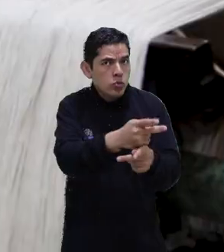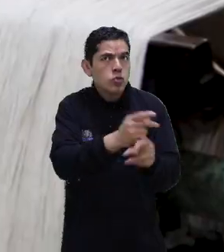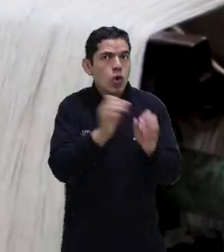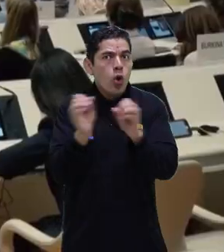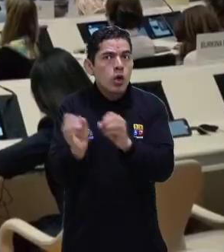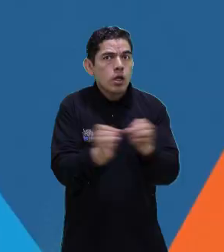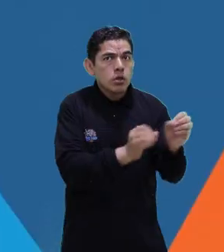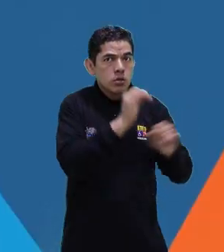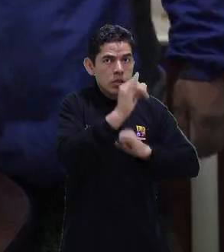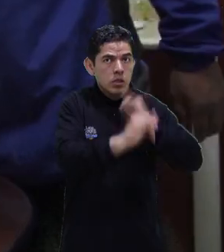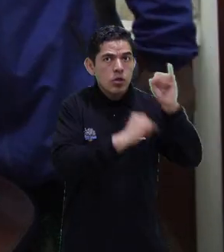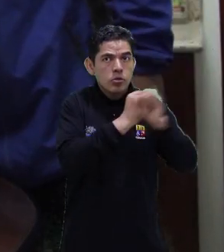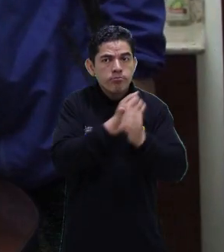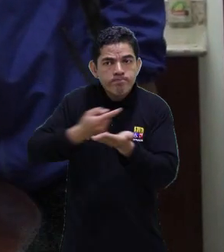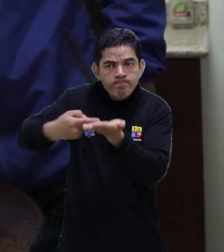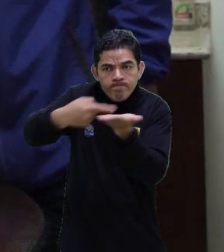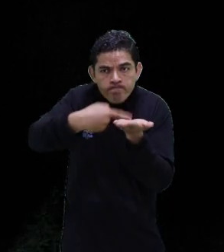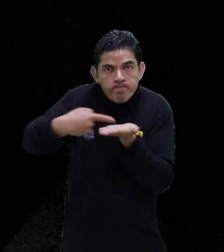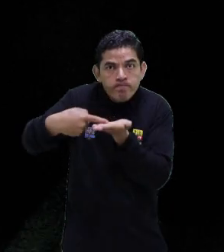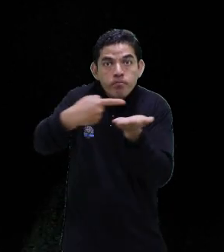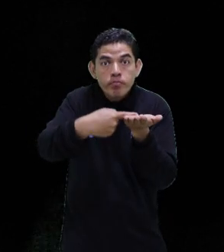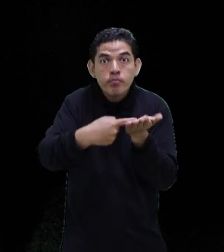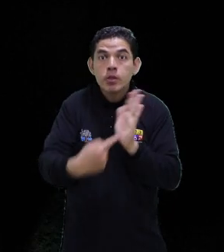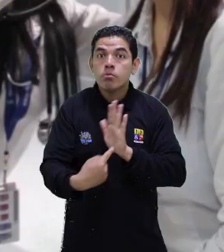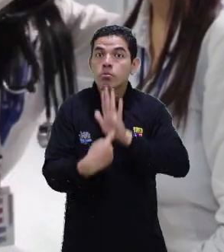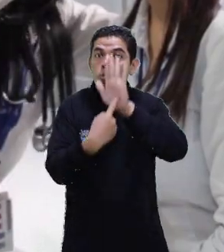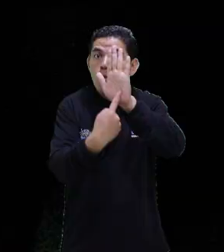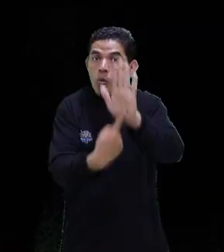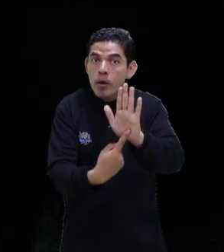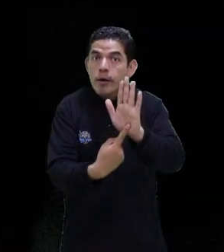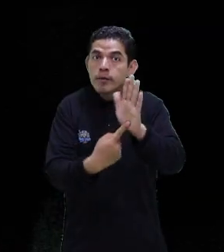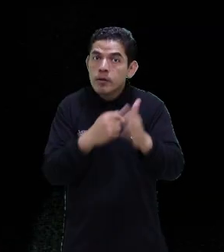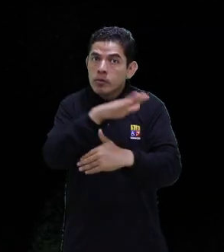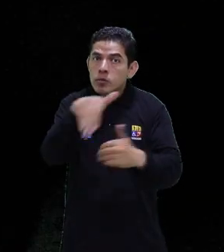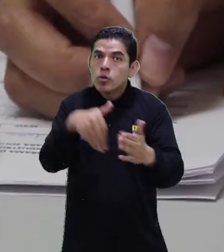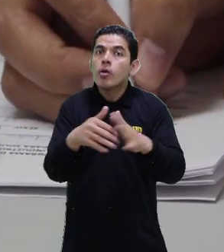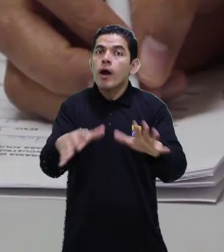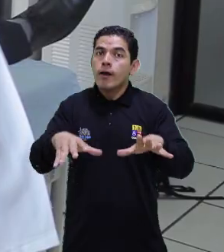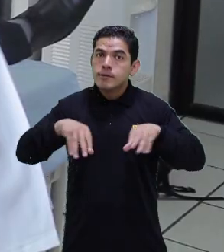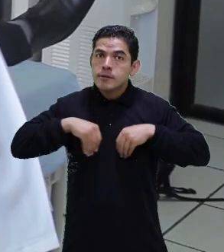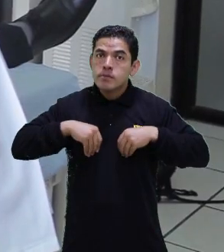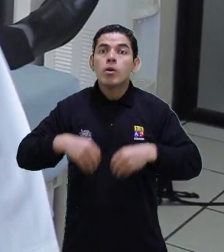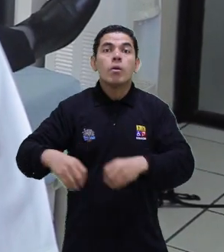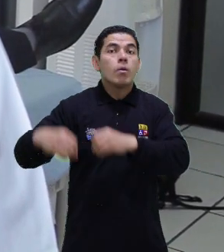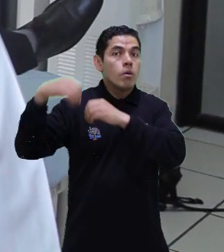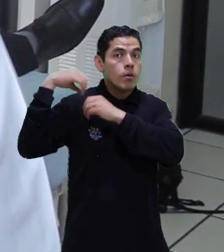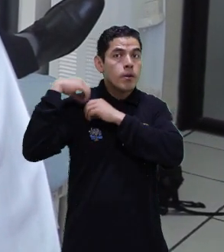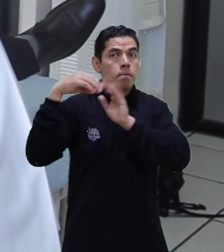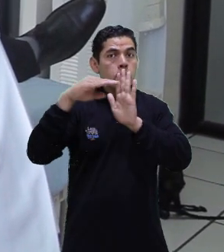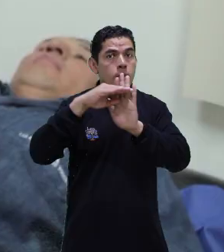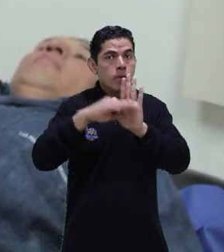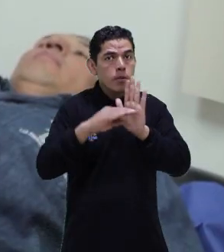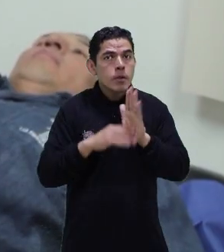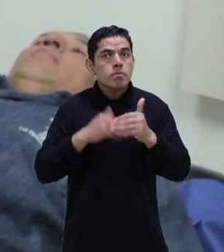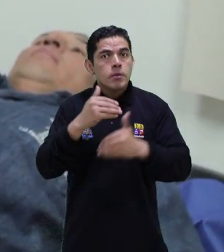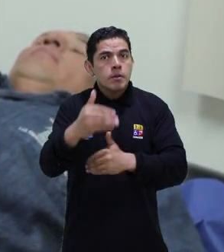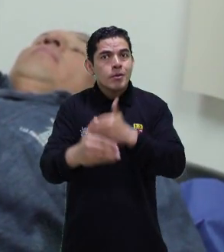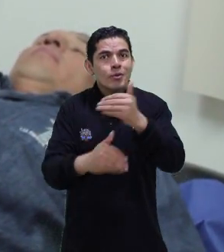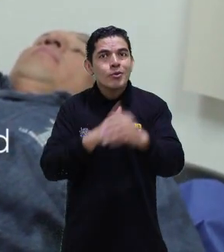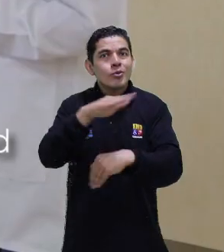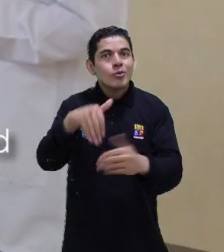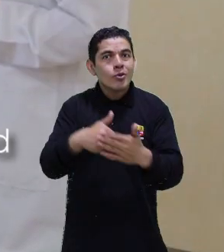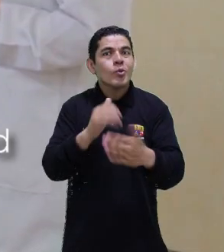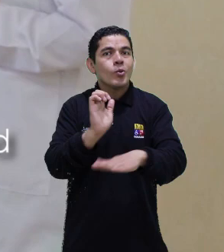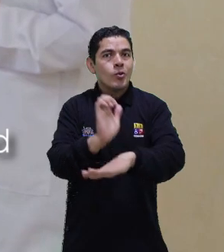organismos internacionales. La aplicación de esta política nacional es de carácter obligatorio y progresivo en todo el territorio